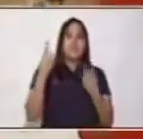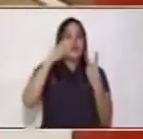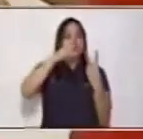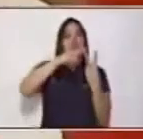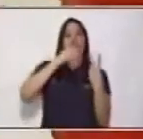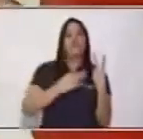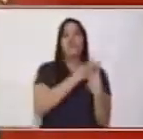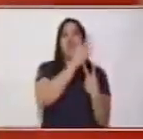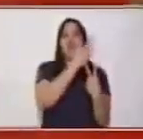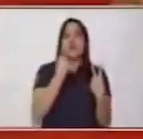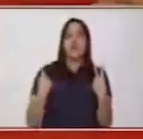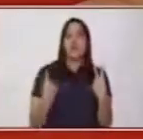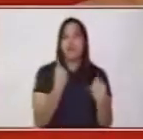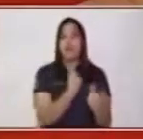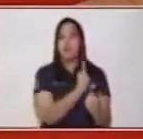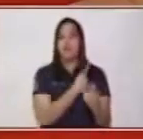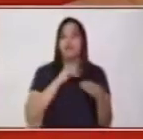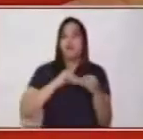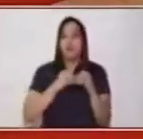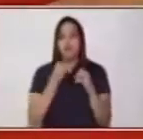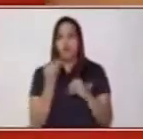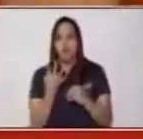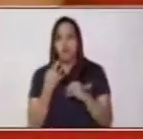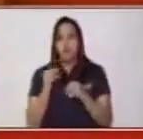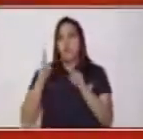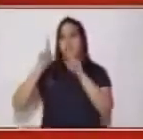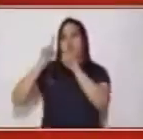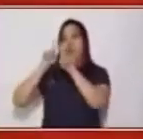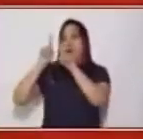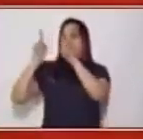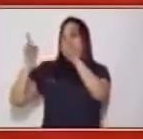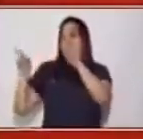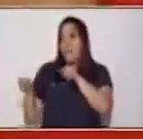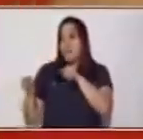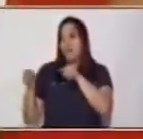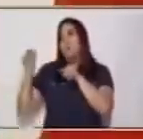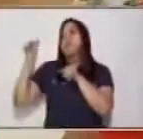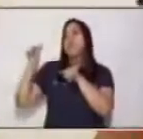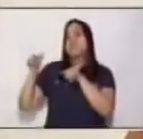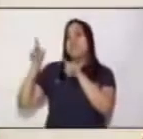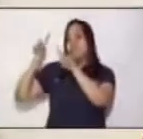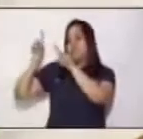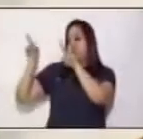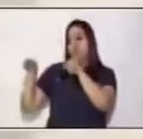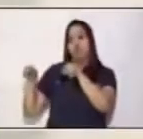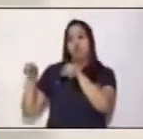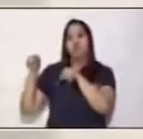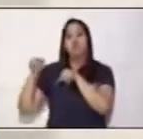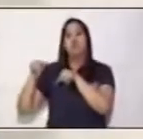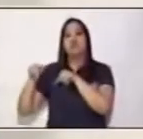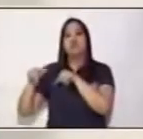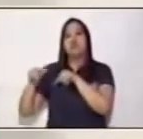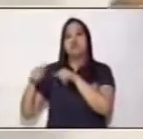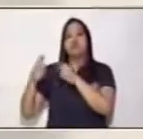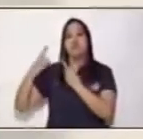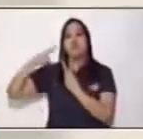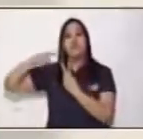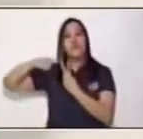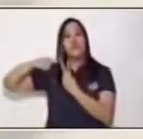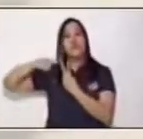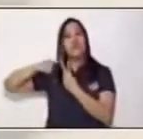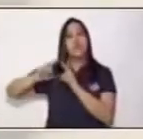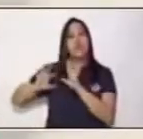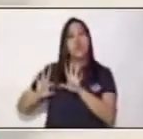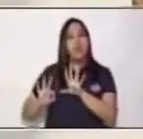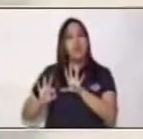términos. Entonces, abrimos paréntesis, raíz cúbica de 8. Vamos a ver,